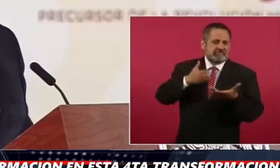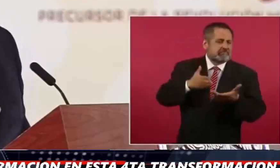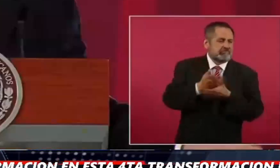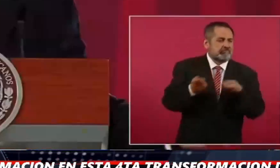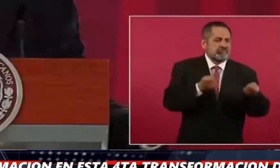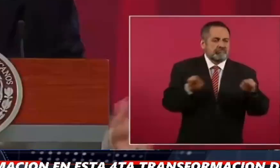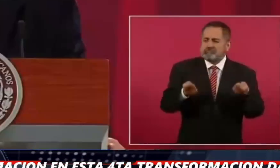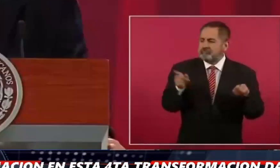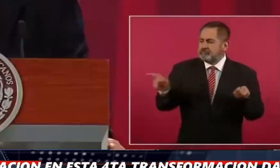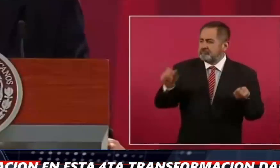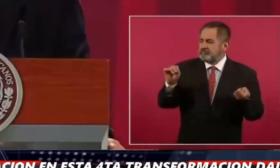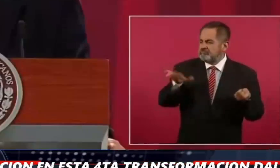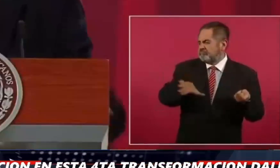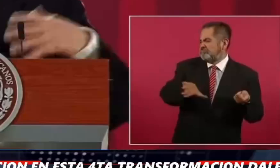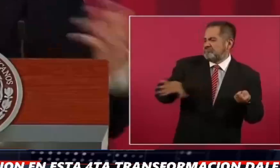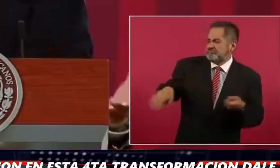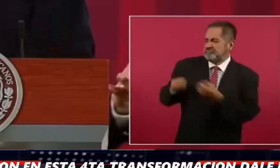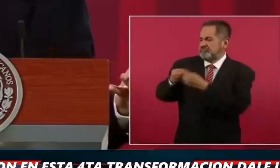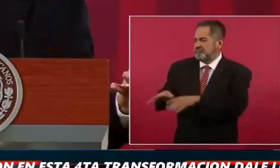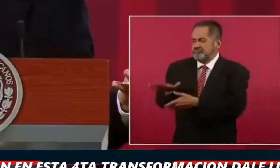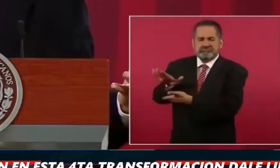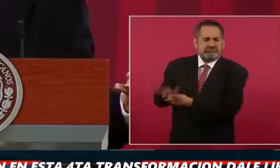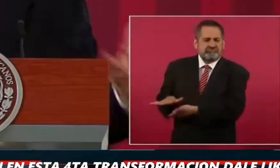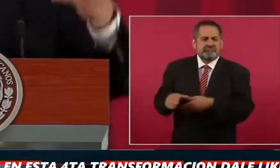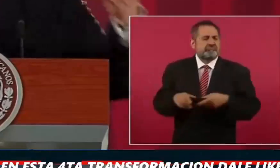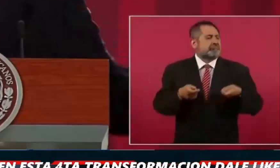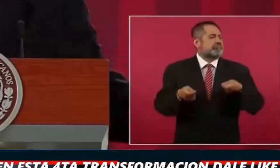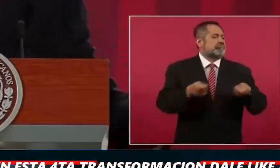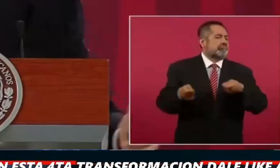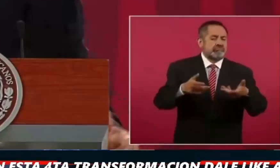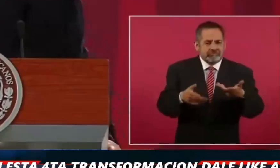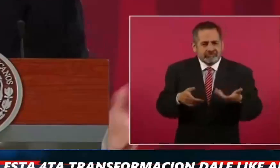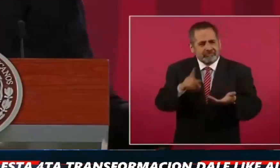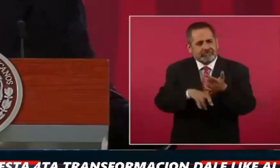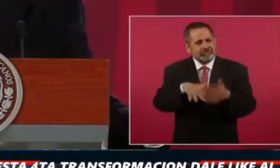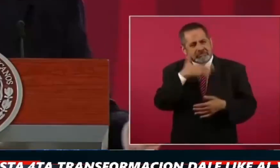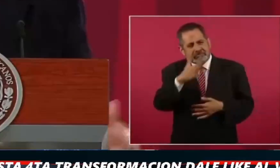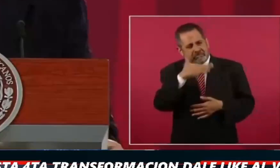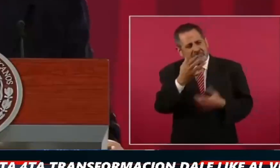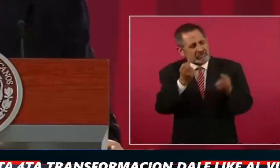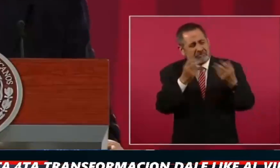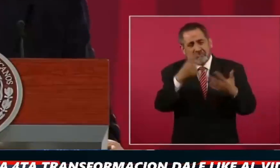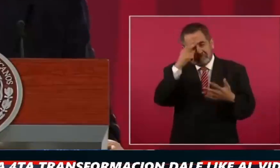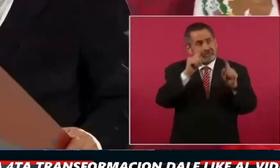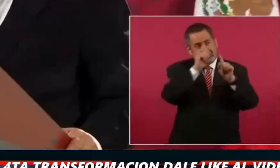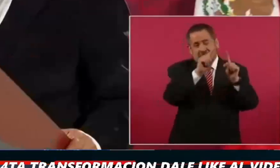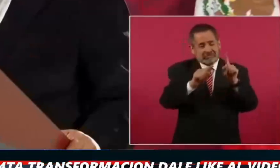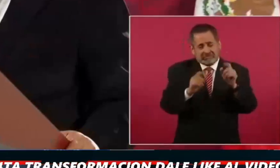Sé lo que es eso, pero en general los fraudes en México,